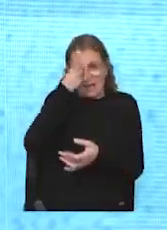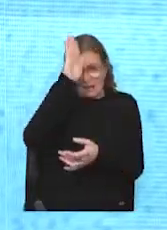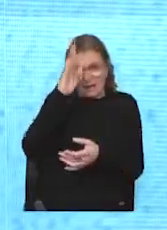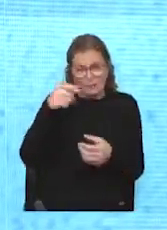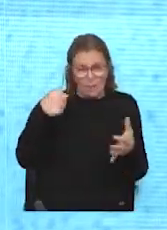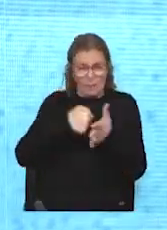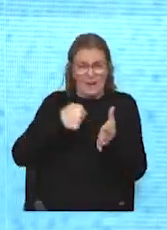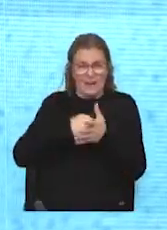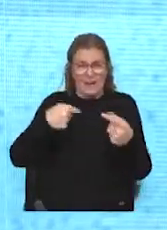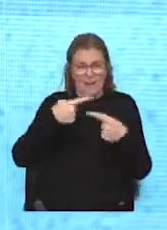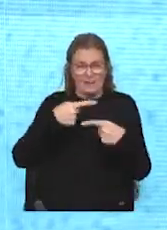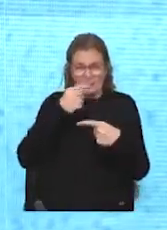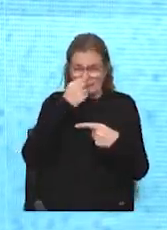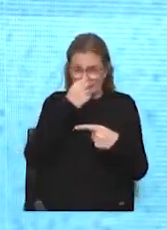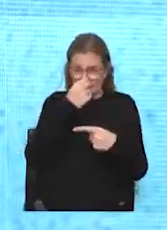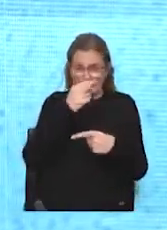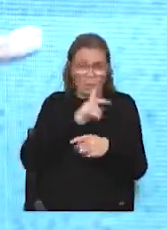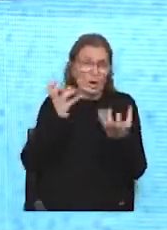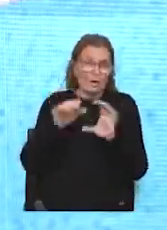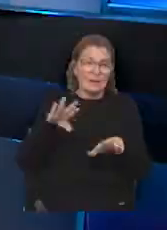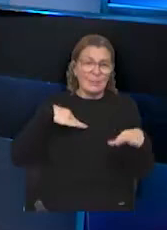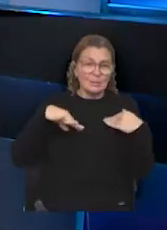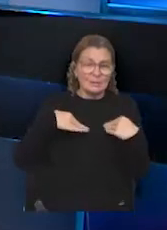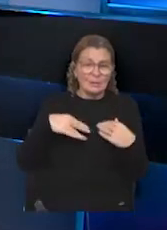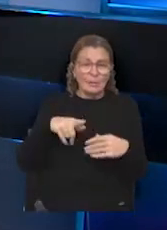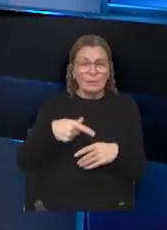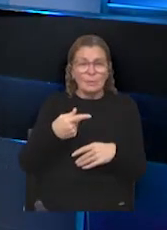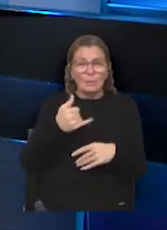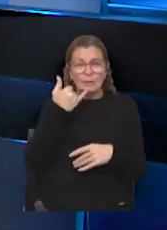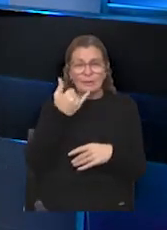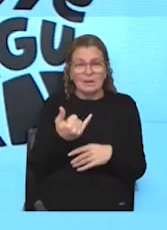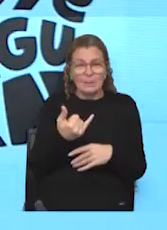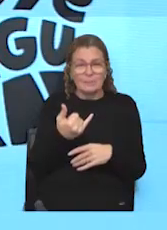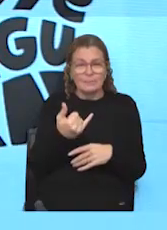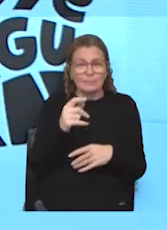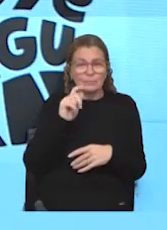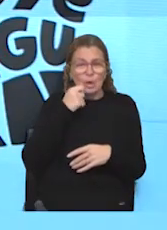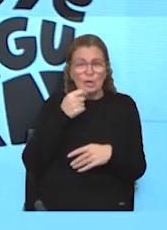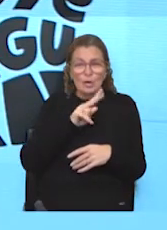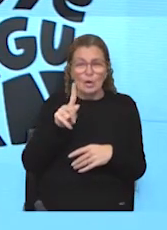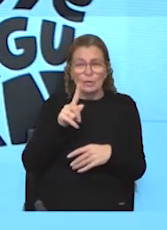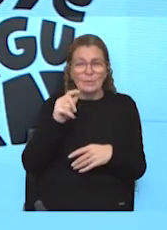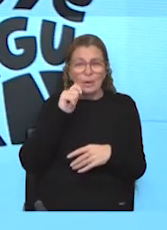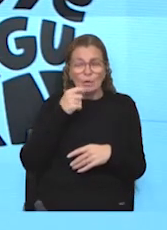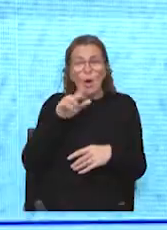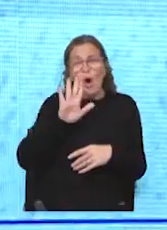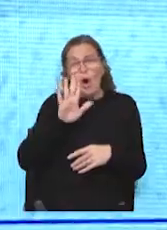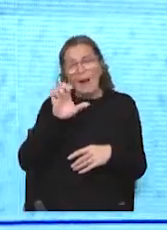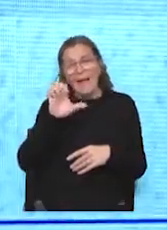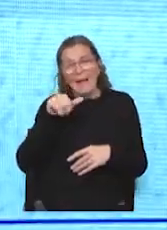riña y no deciden ellos ser deportistas o llaman a por ejemplo a no no te va a gustar Hola